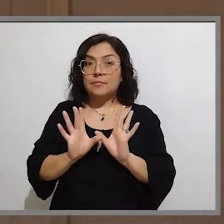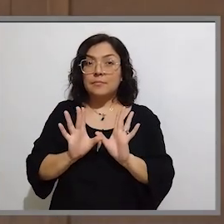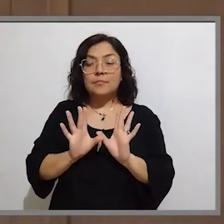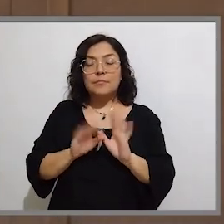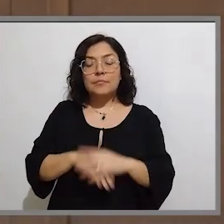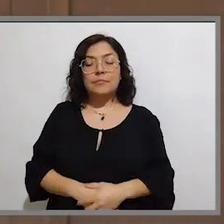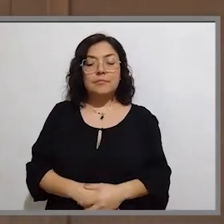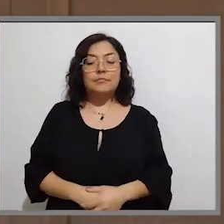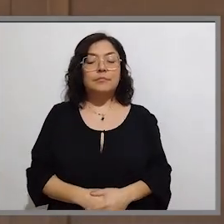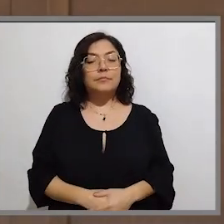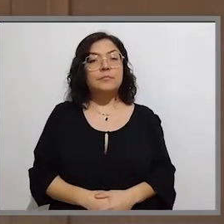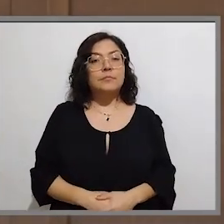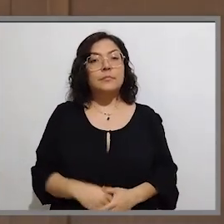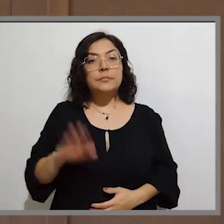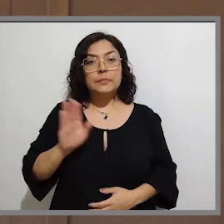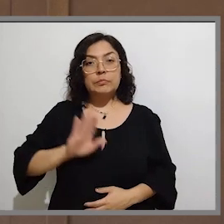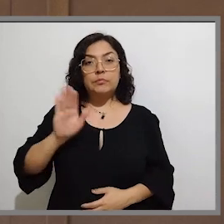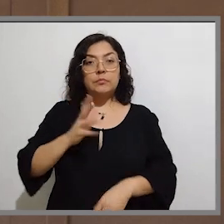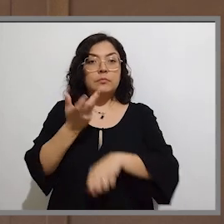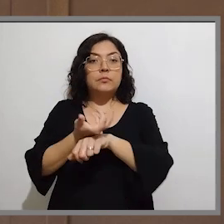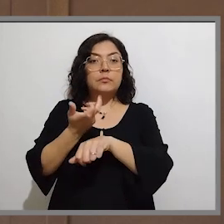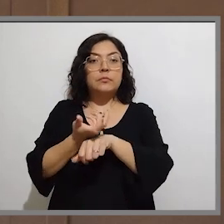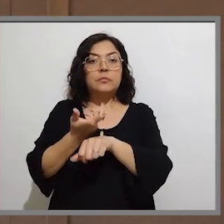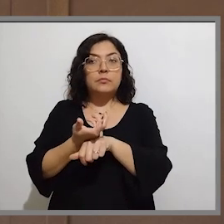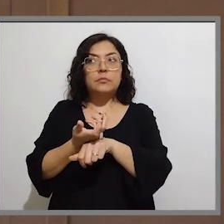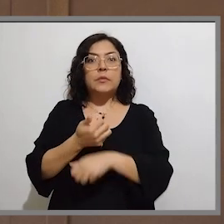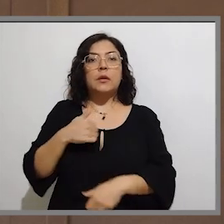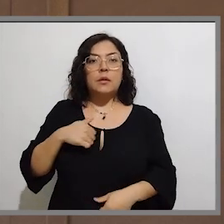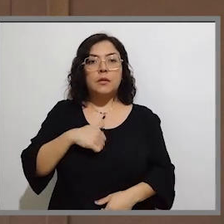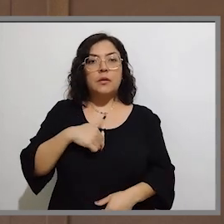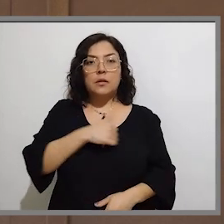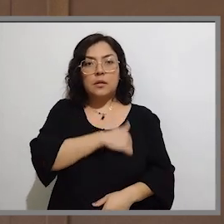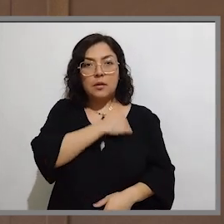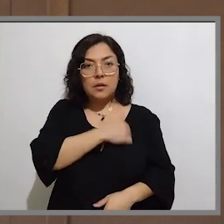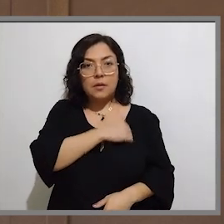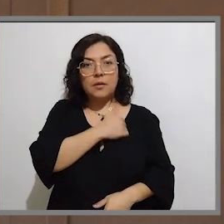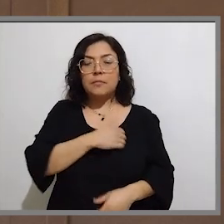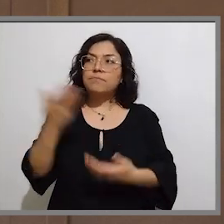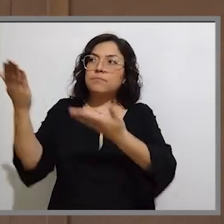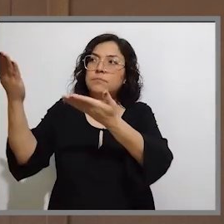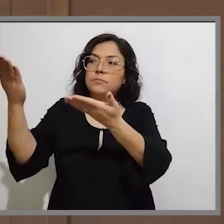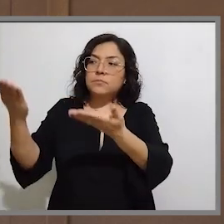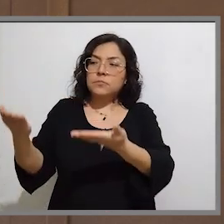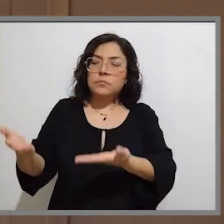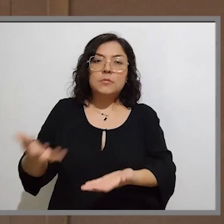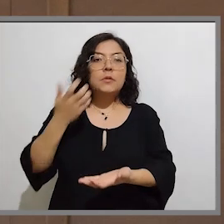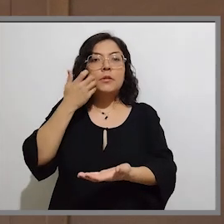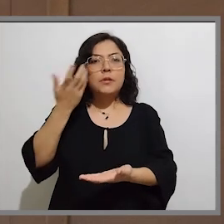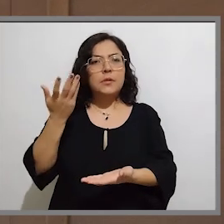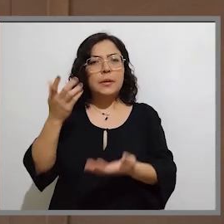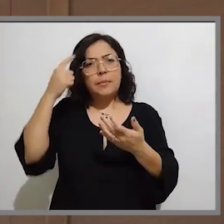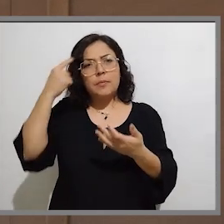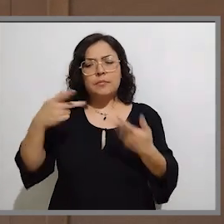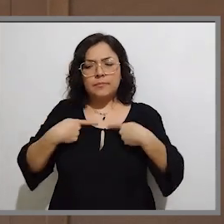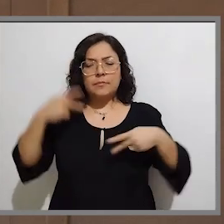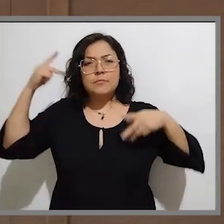prevía, de misiones, sobre todo de Estados Unidos de América y de Canadá, para poder dar cuenta sobre todo de elecciones